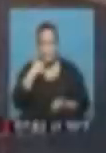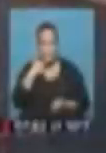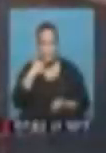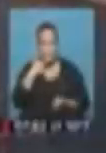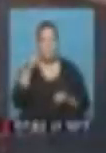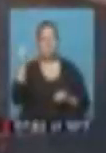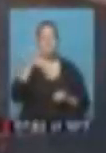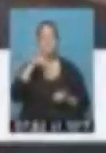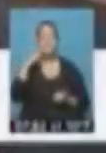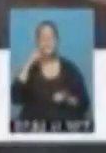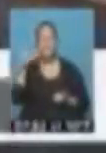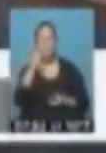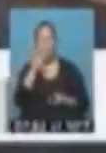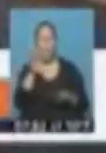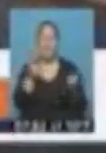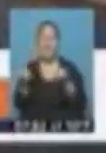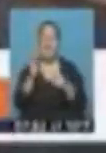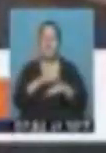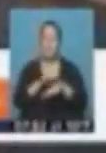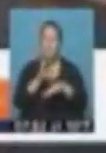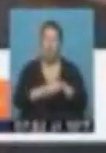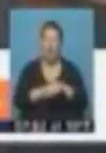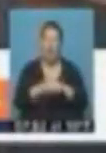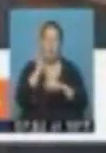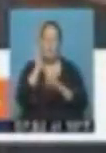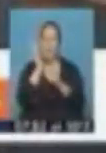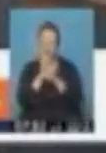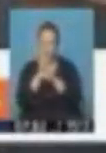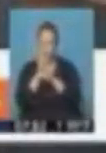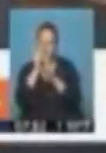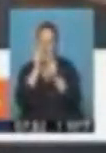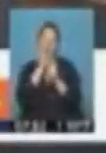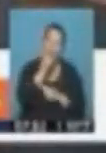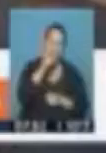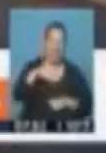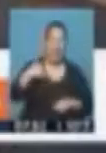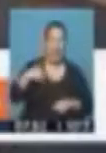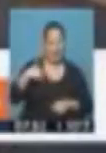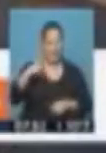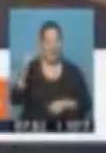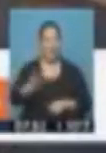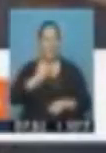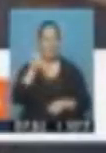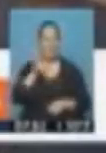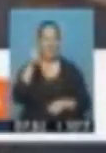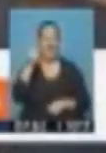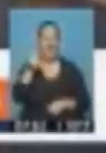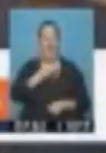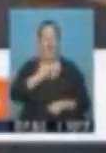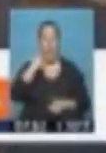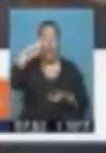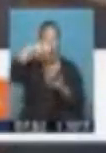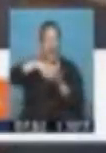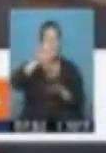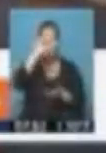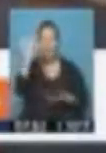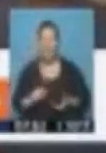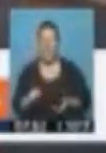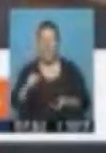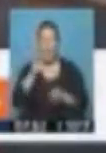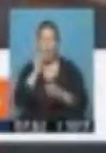Silvia Magdalani son los que manejan la inteligencia en la República Argentina. Son los directores de la AFI, de la Agencia Federal